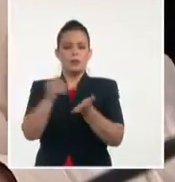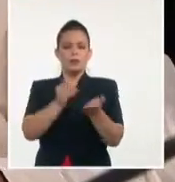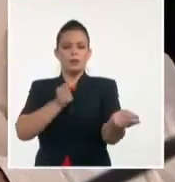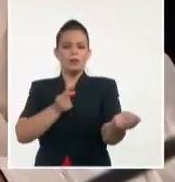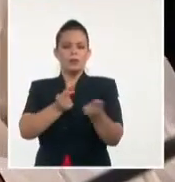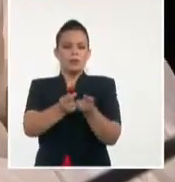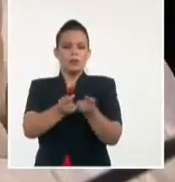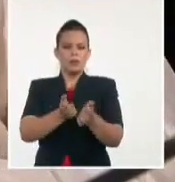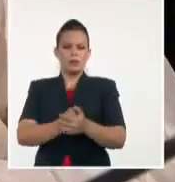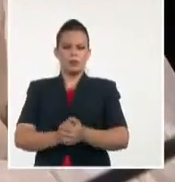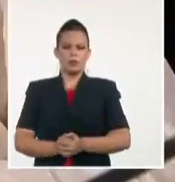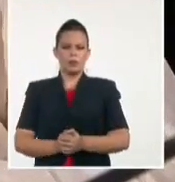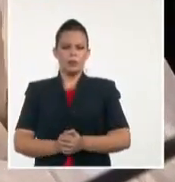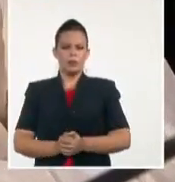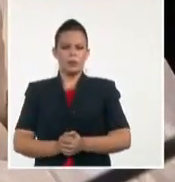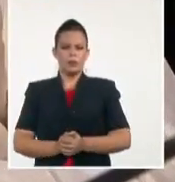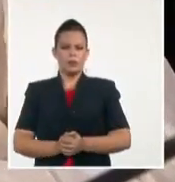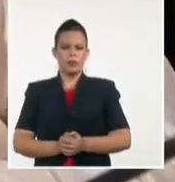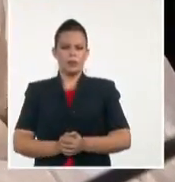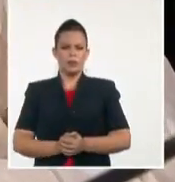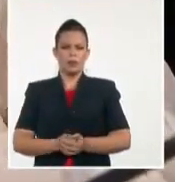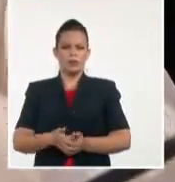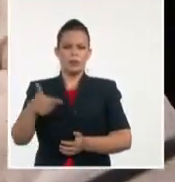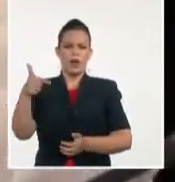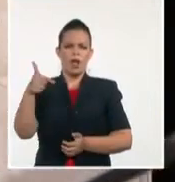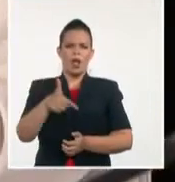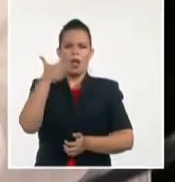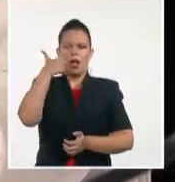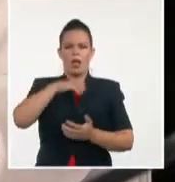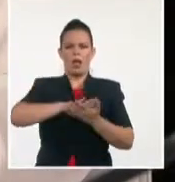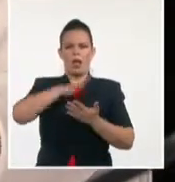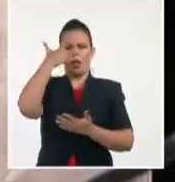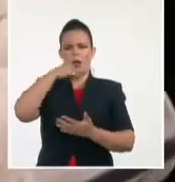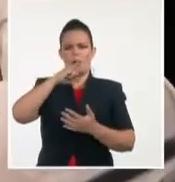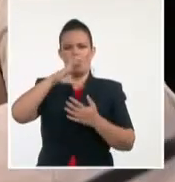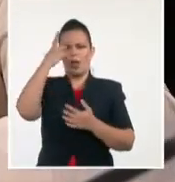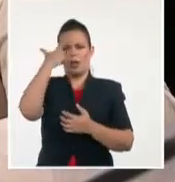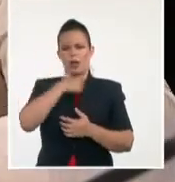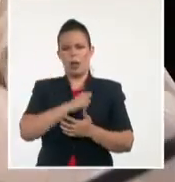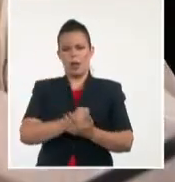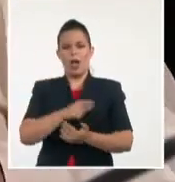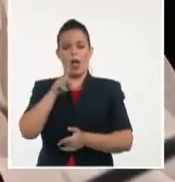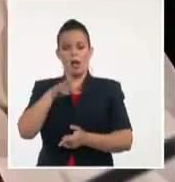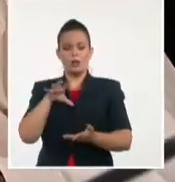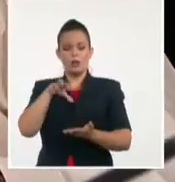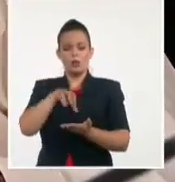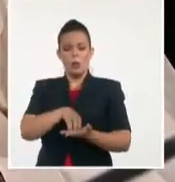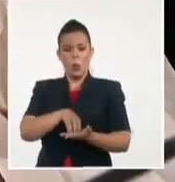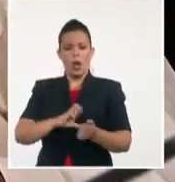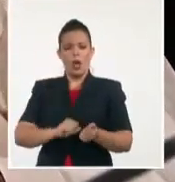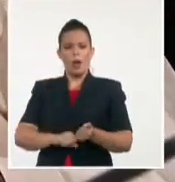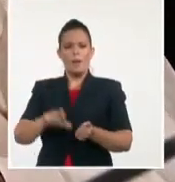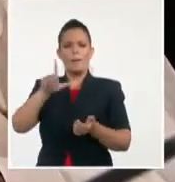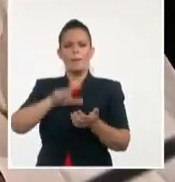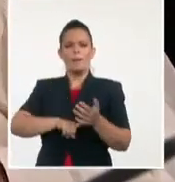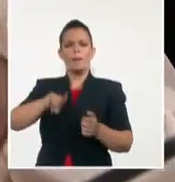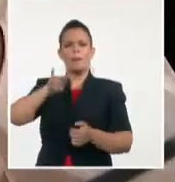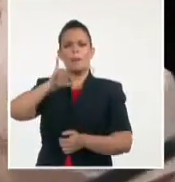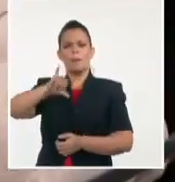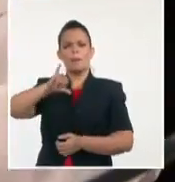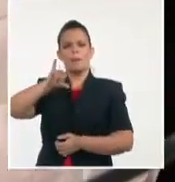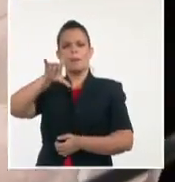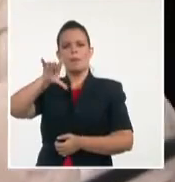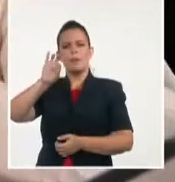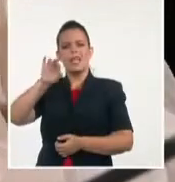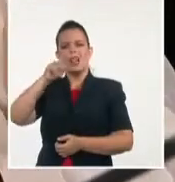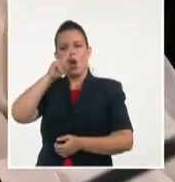estaba acercándose a Jamaica, por ejemplo, los radares de Gran Piedra y de Pilón fueron decisivos, y luego